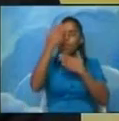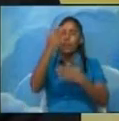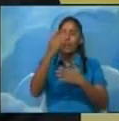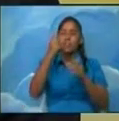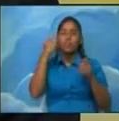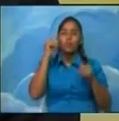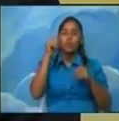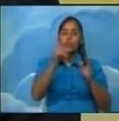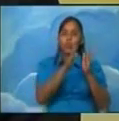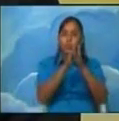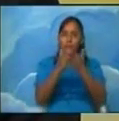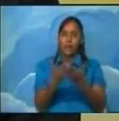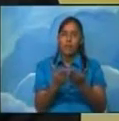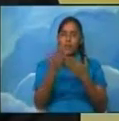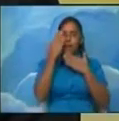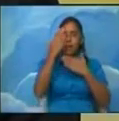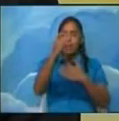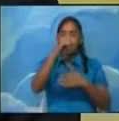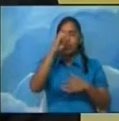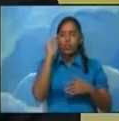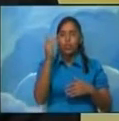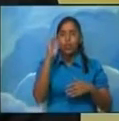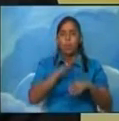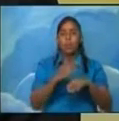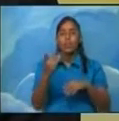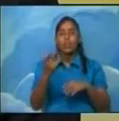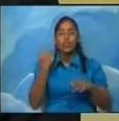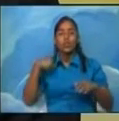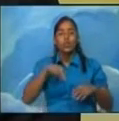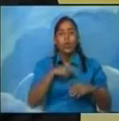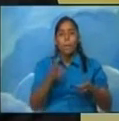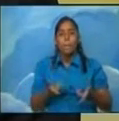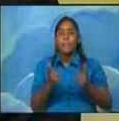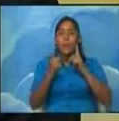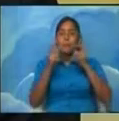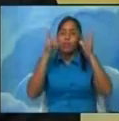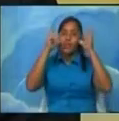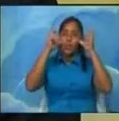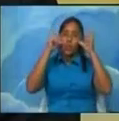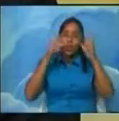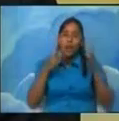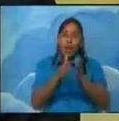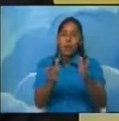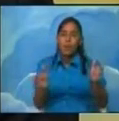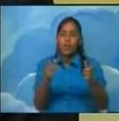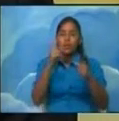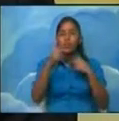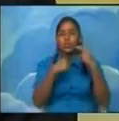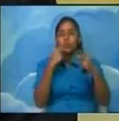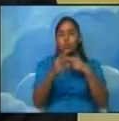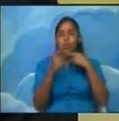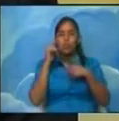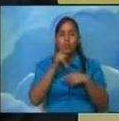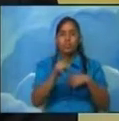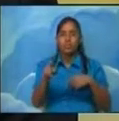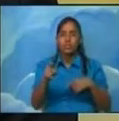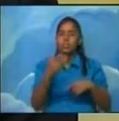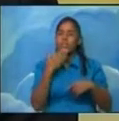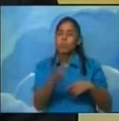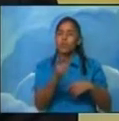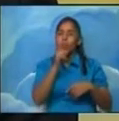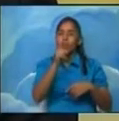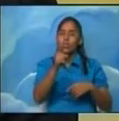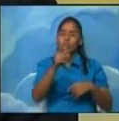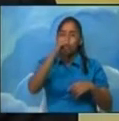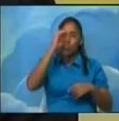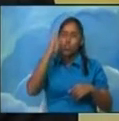tu palabra. Gracias, oh Dios, porque tú nos permites abrirla, oír tu voz a través de ella. Te pido que tú, oh